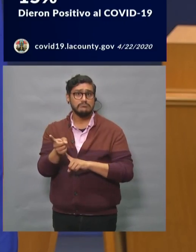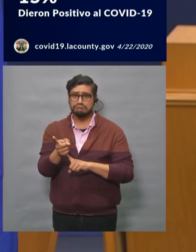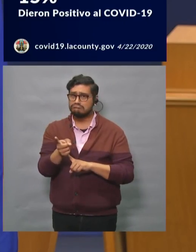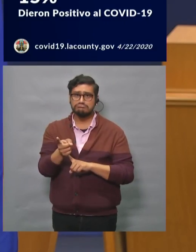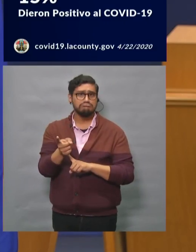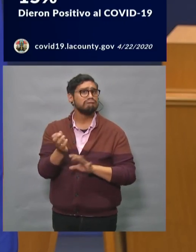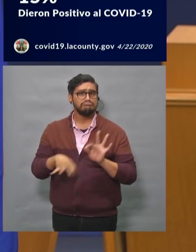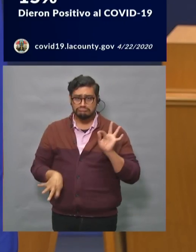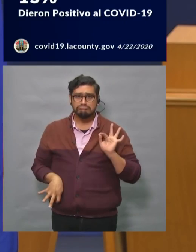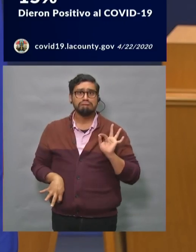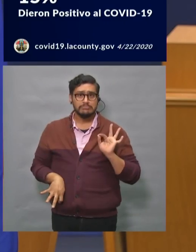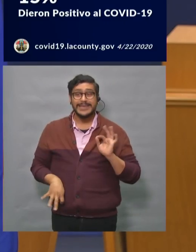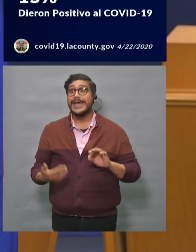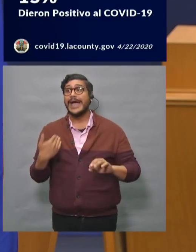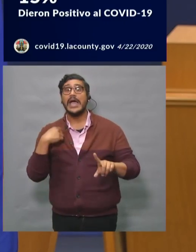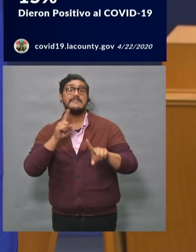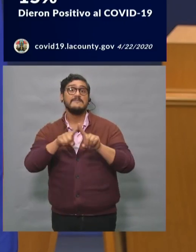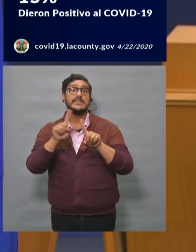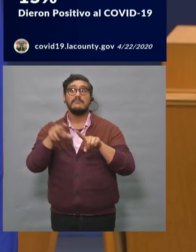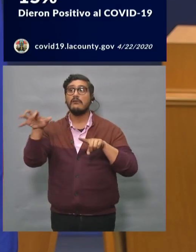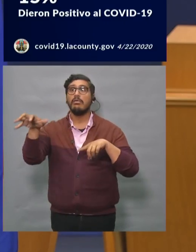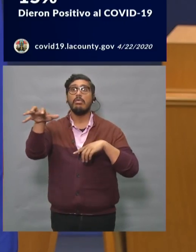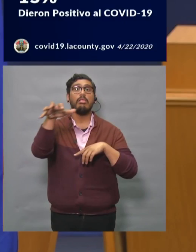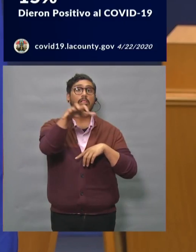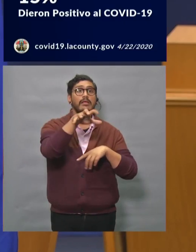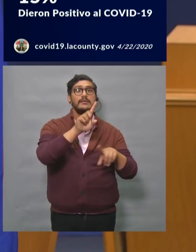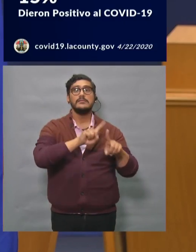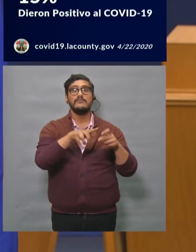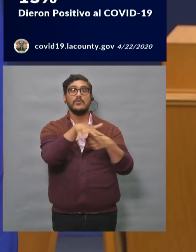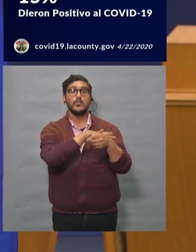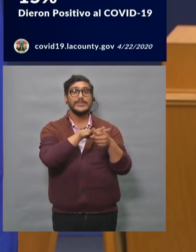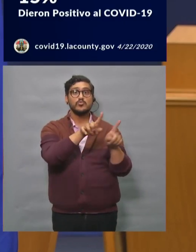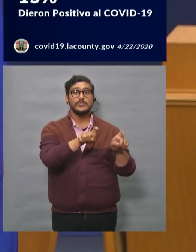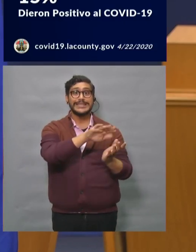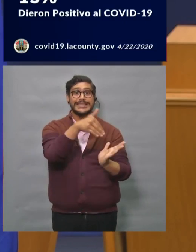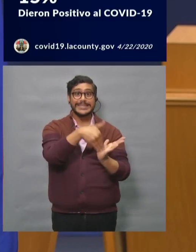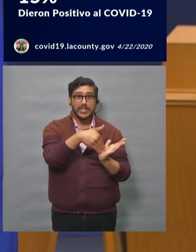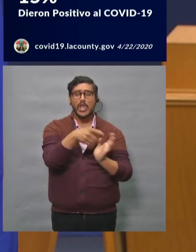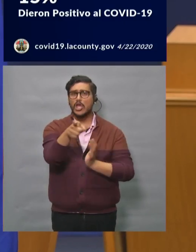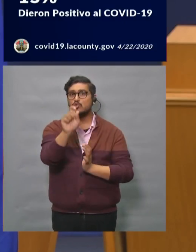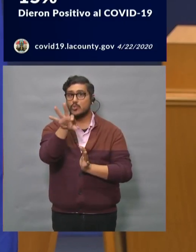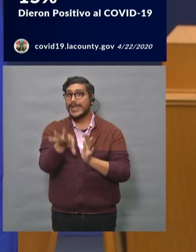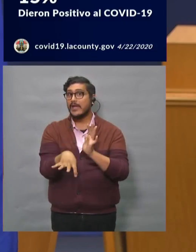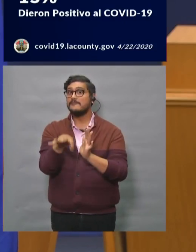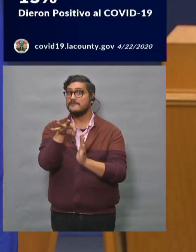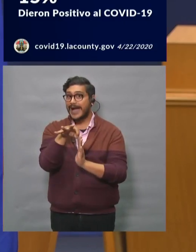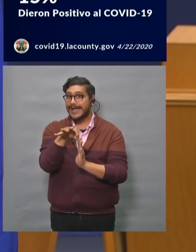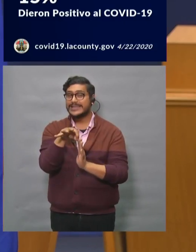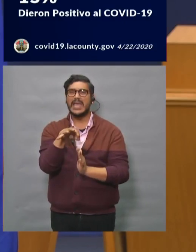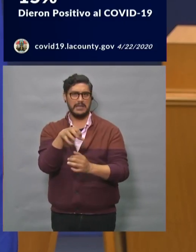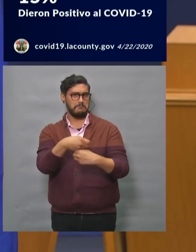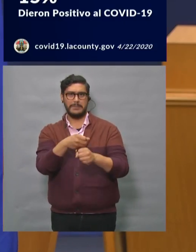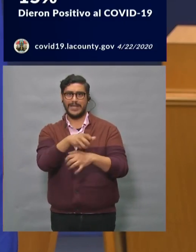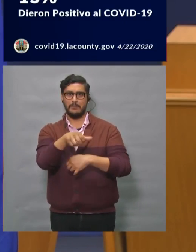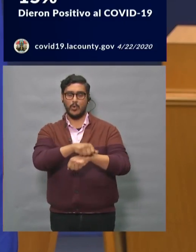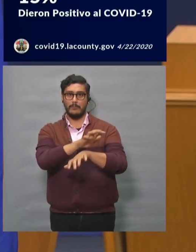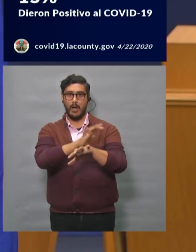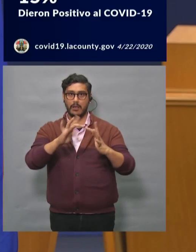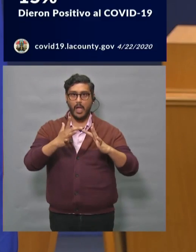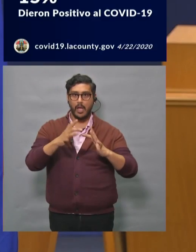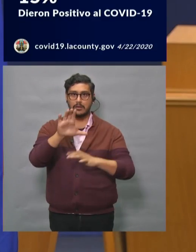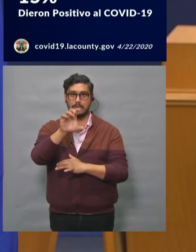Hay citas disponibles en los sitios de prueba regionales y puede encontrar sitios de prueba y hacer una cita en línea en